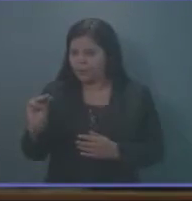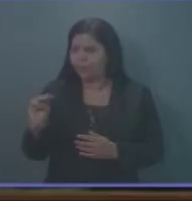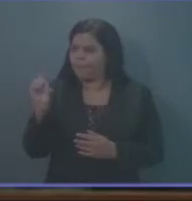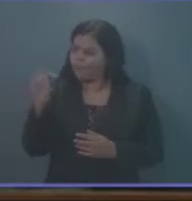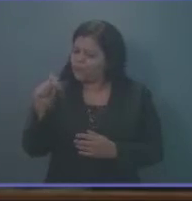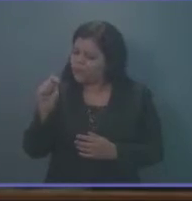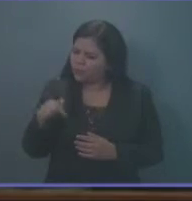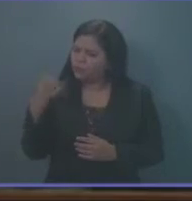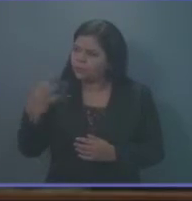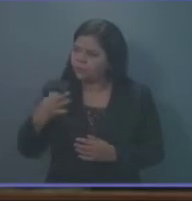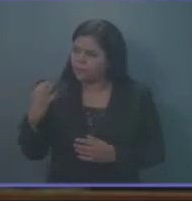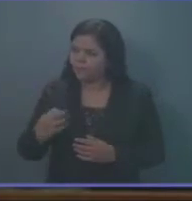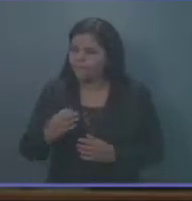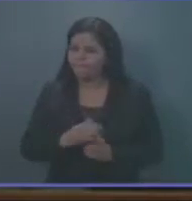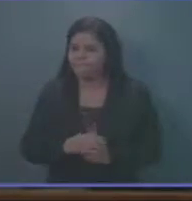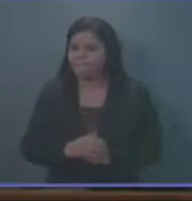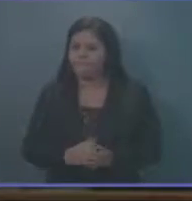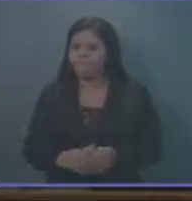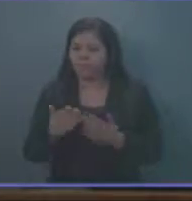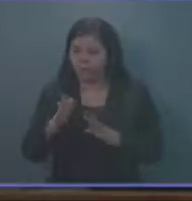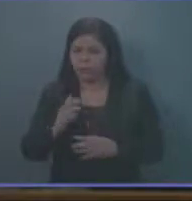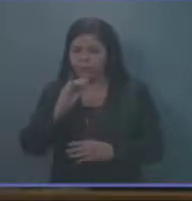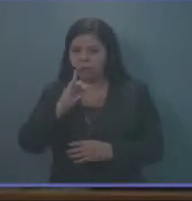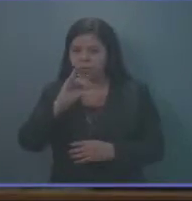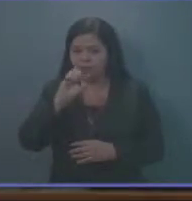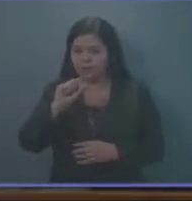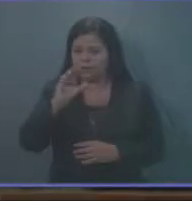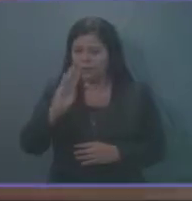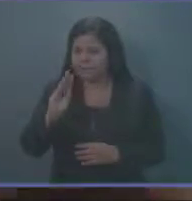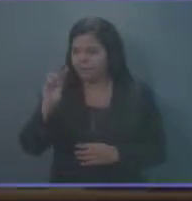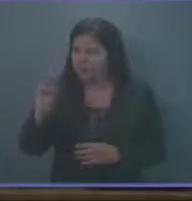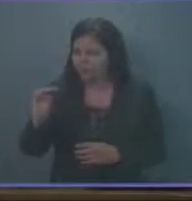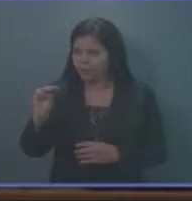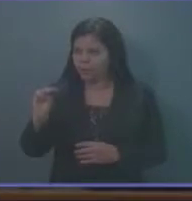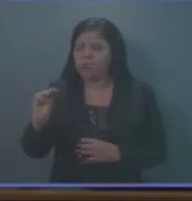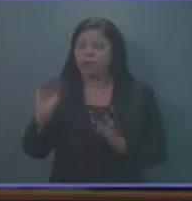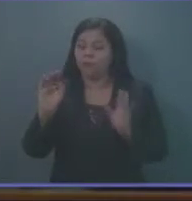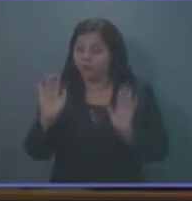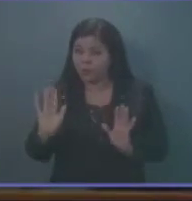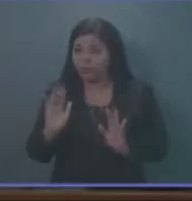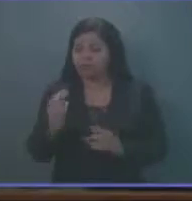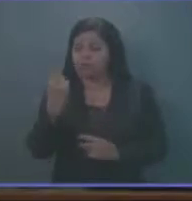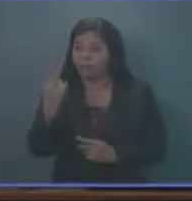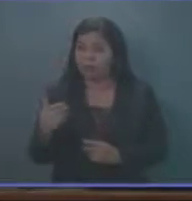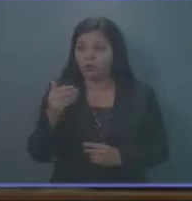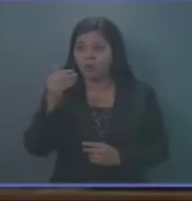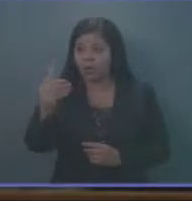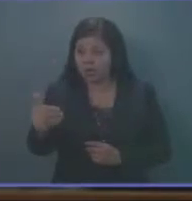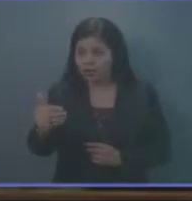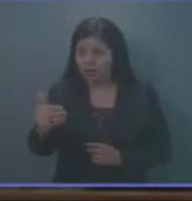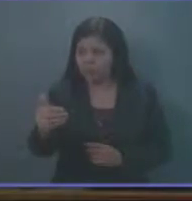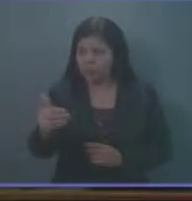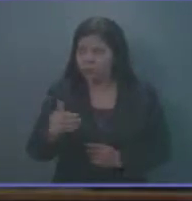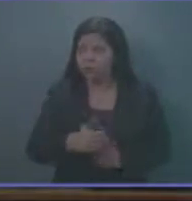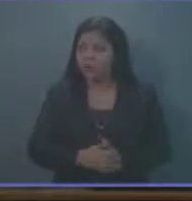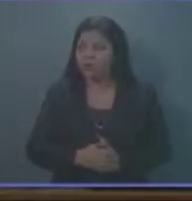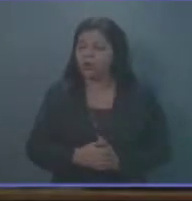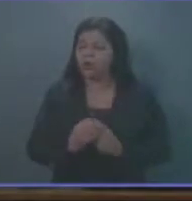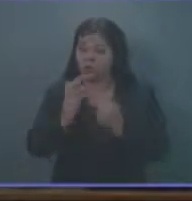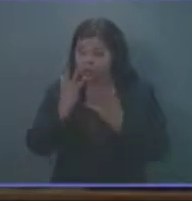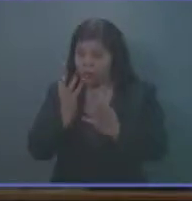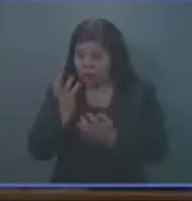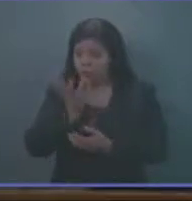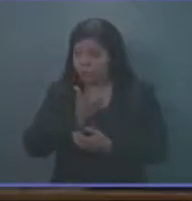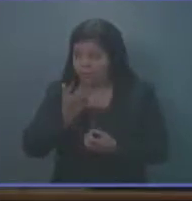hacer, estar en Bienestar Magisterial, porque aquí está solo por 2 años. Déjeme decirles de